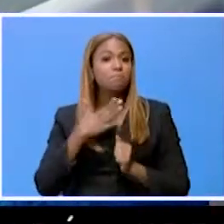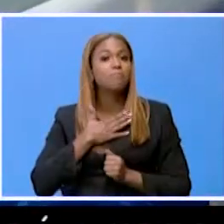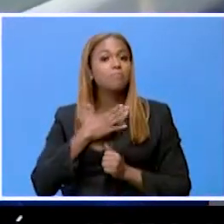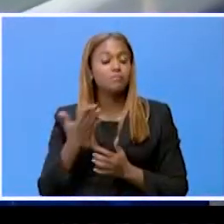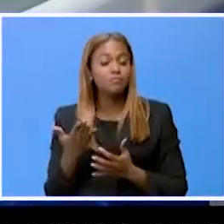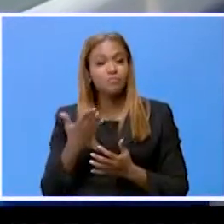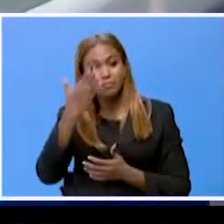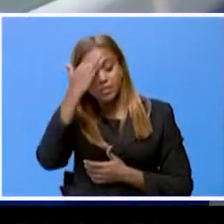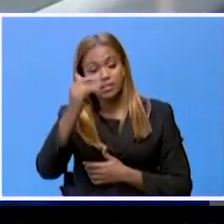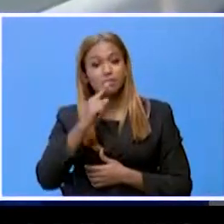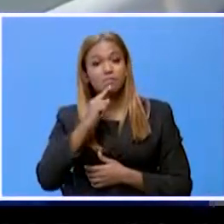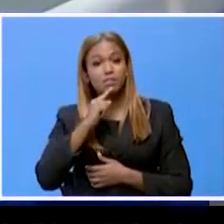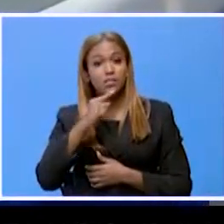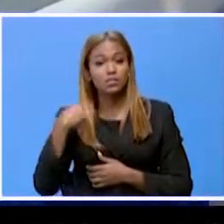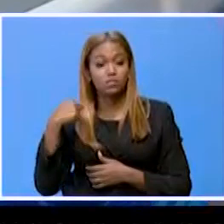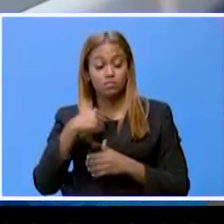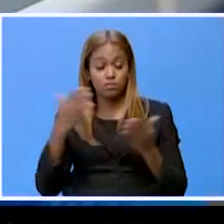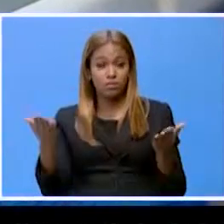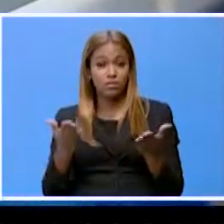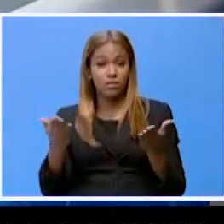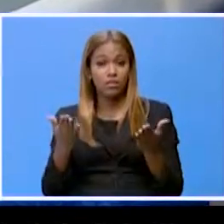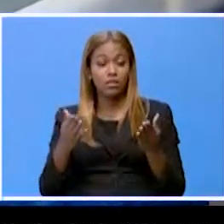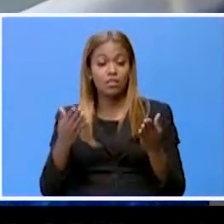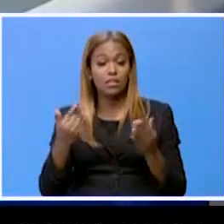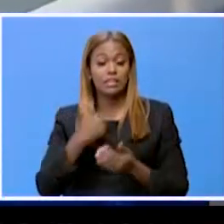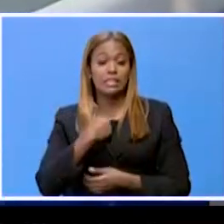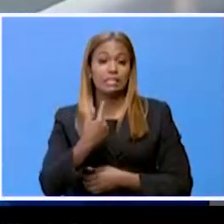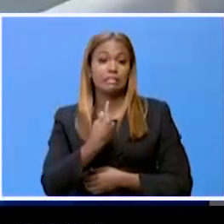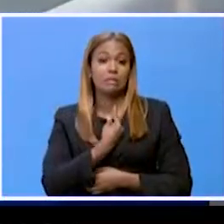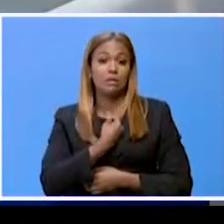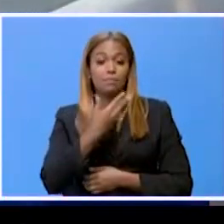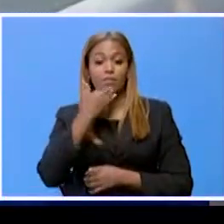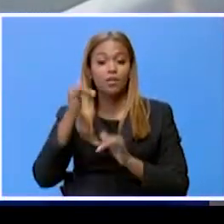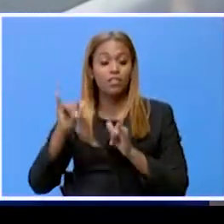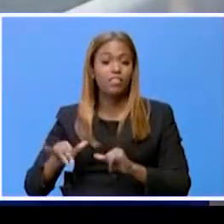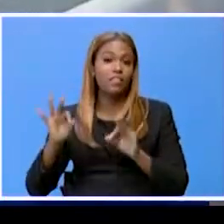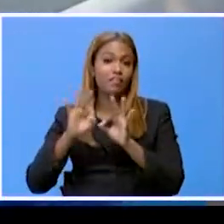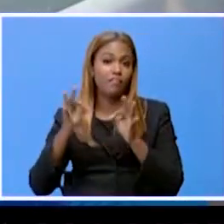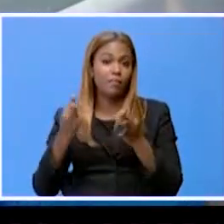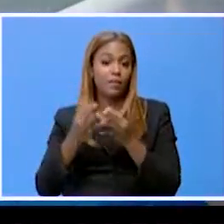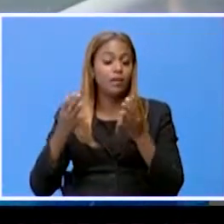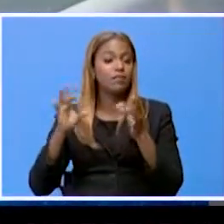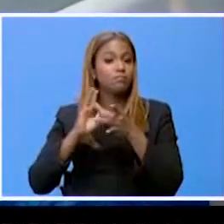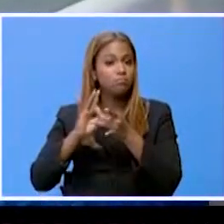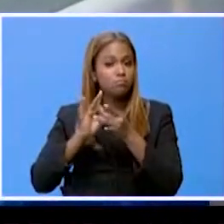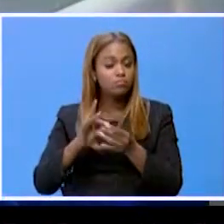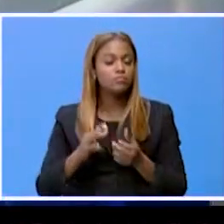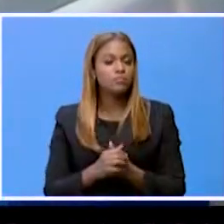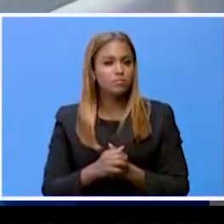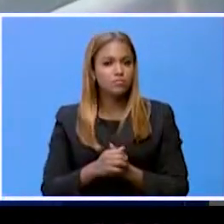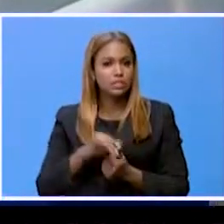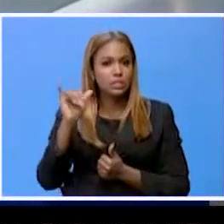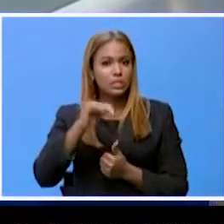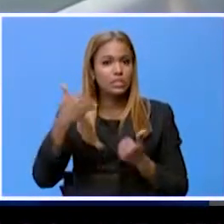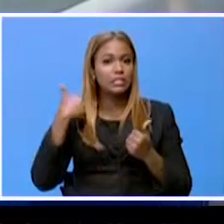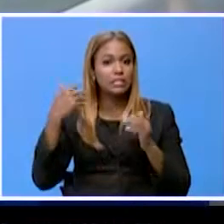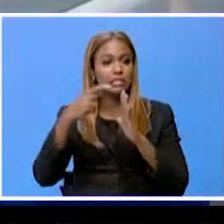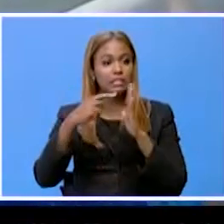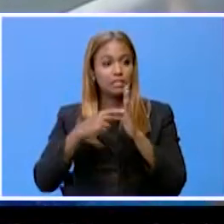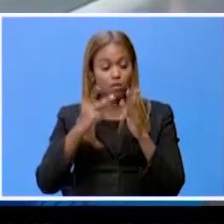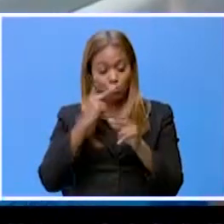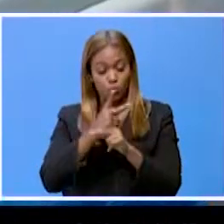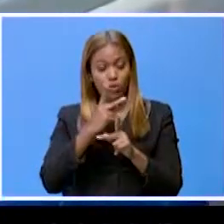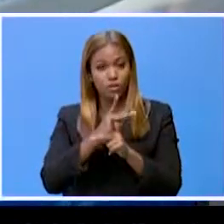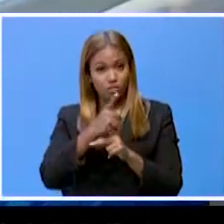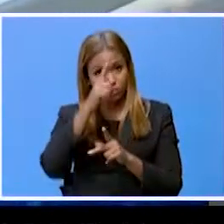porque en realidad uno aquí, ¿cómo te explico? Tan solo, mejor pasar solo en familia. Y sobre todo teniendo las medidas de prevención